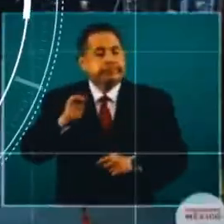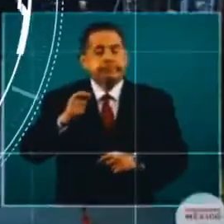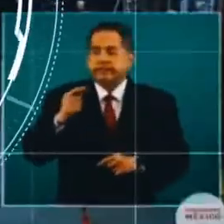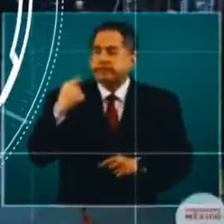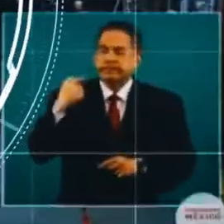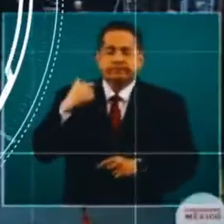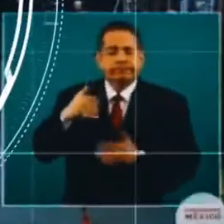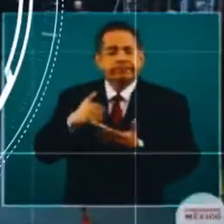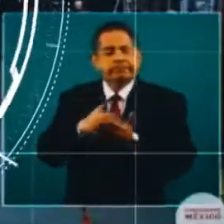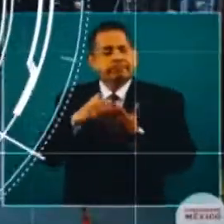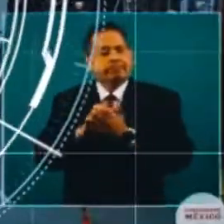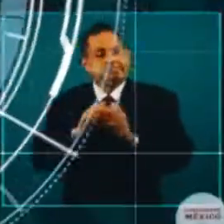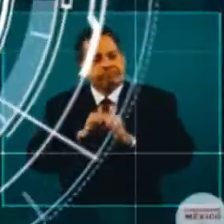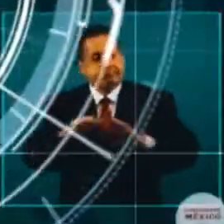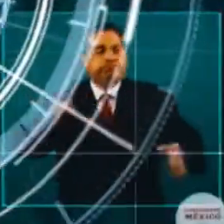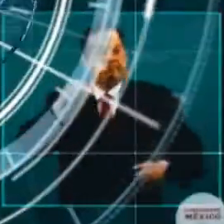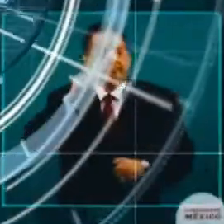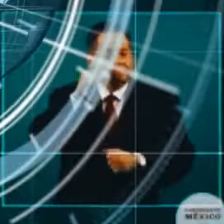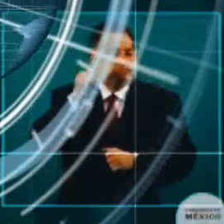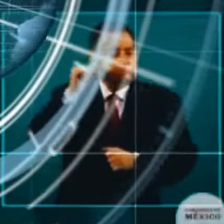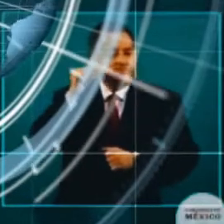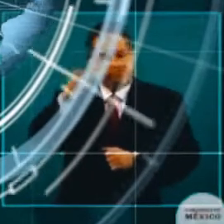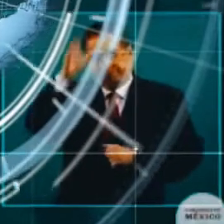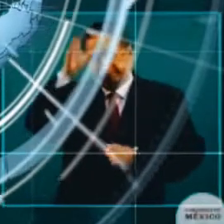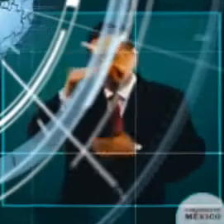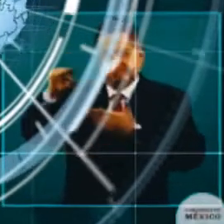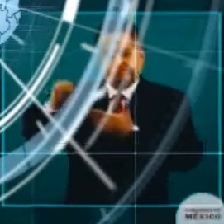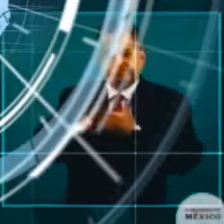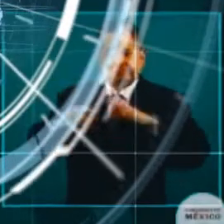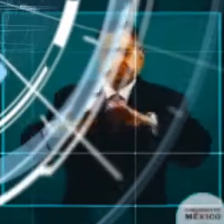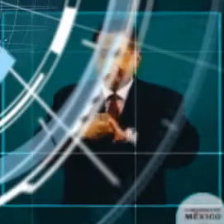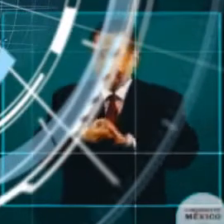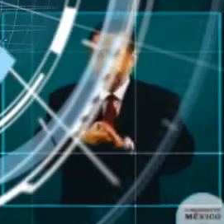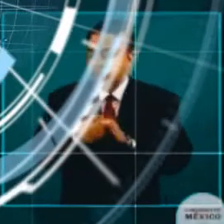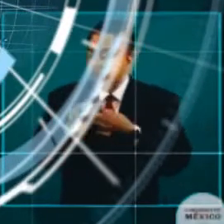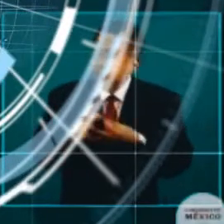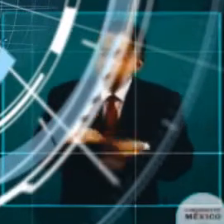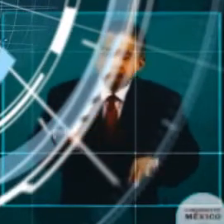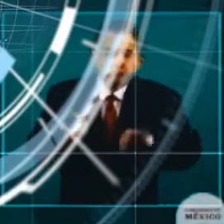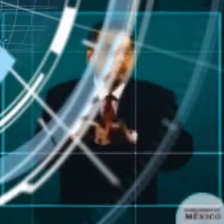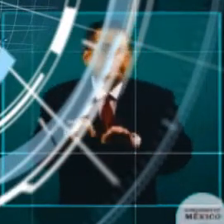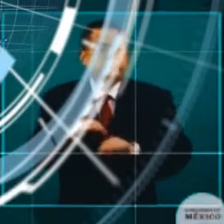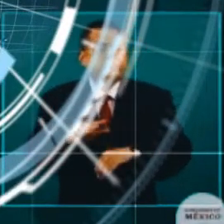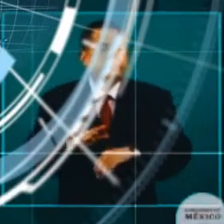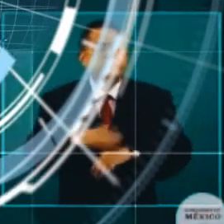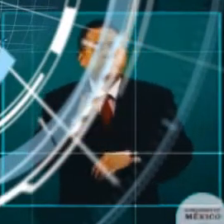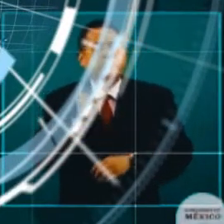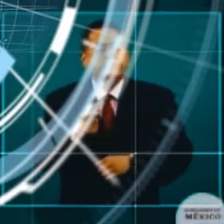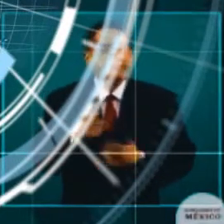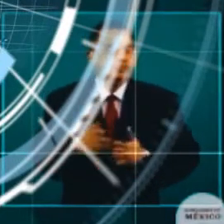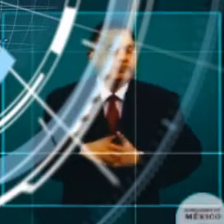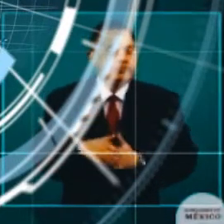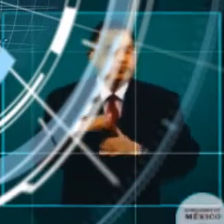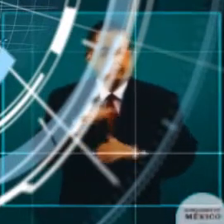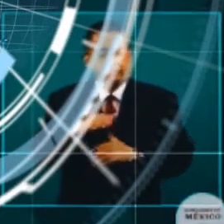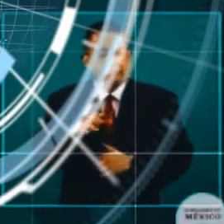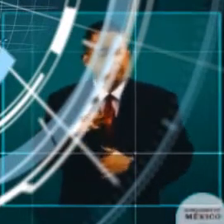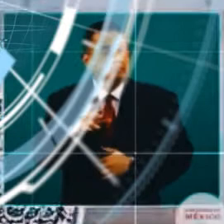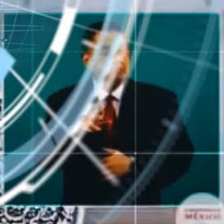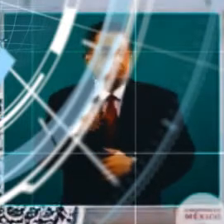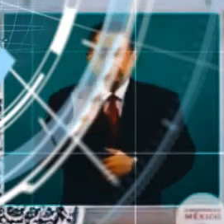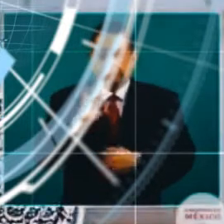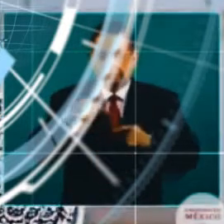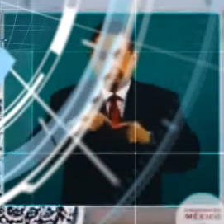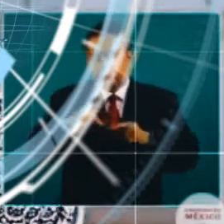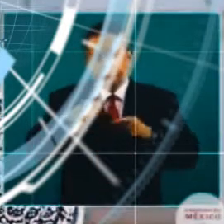publicó el día de ayer, que es de la mayor relevancia respecto a la posibilidad de